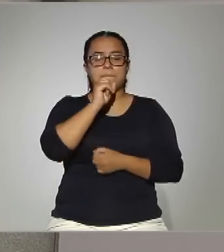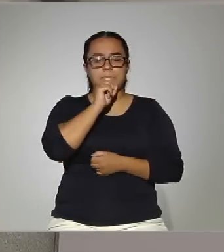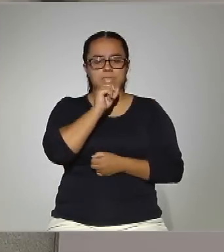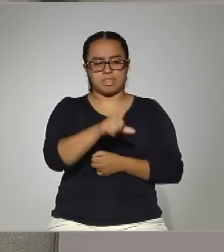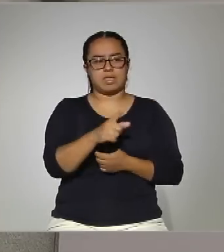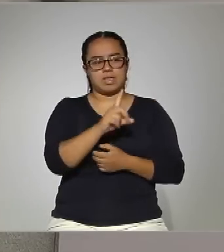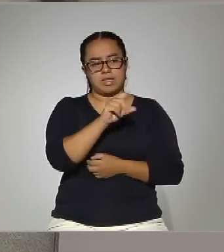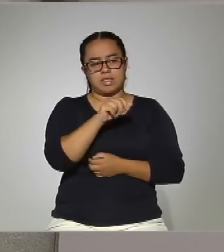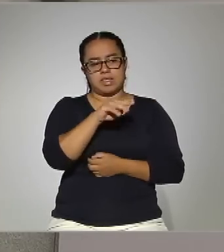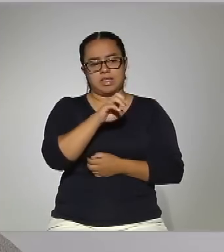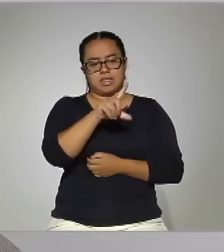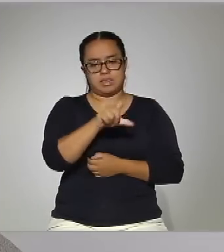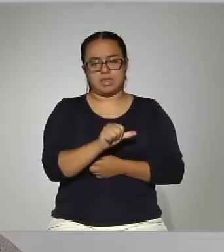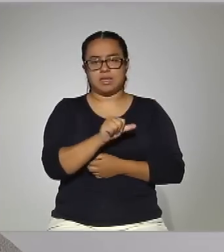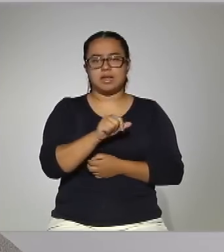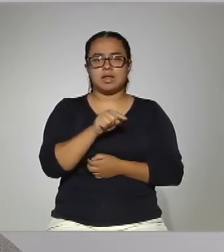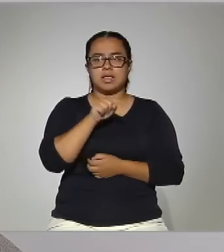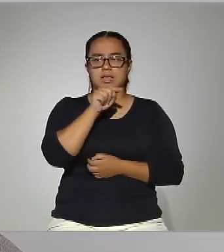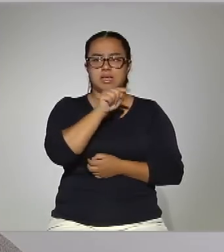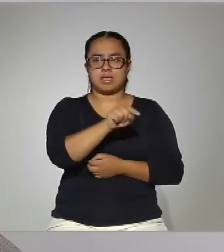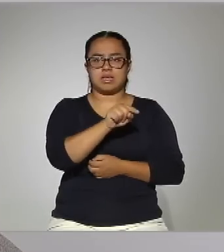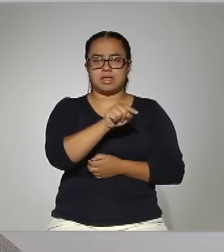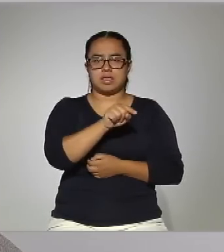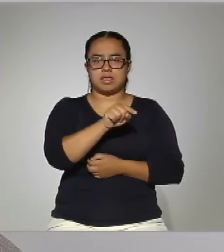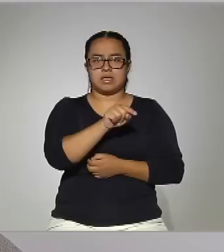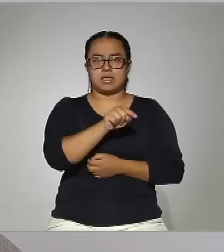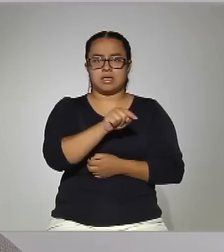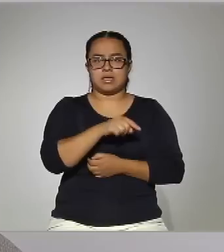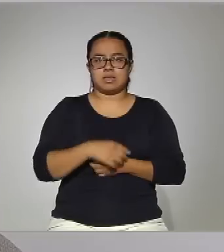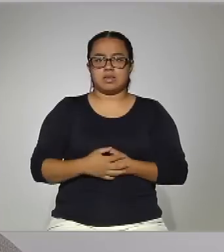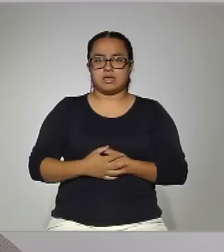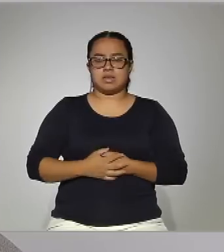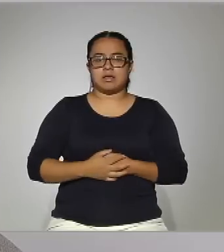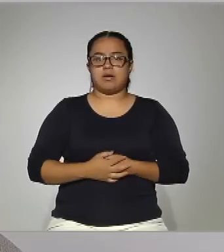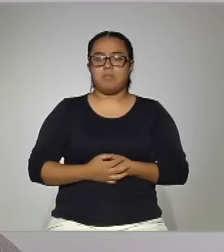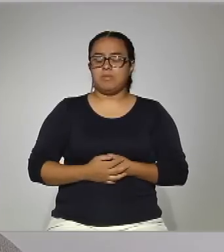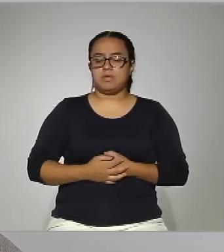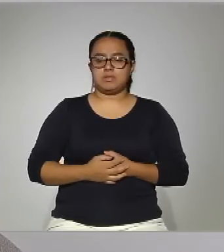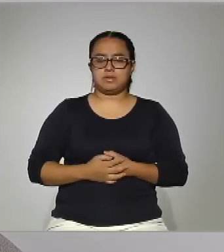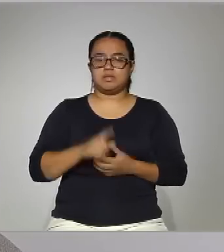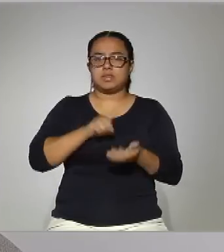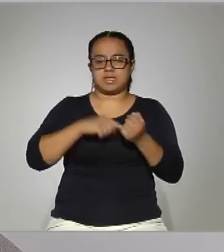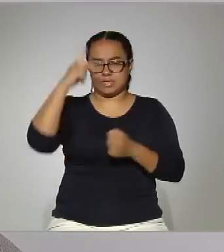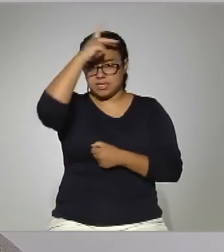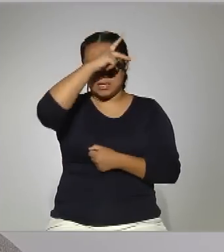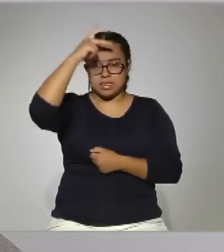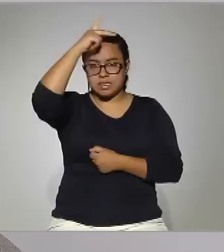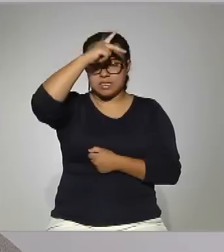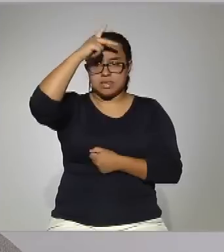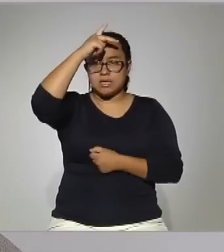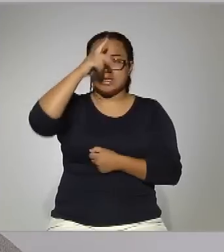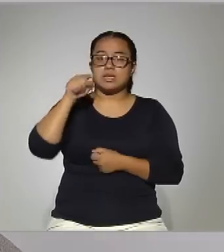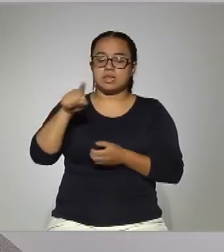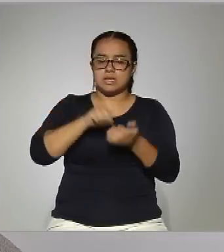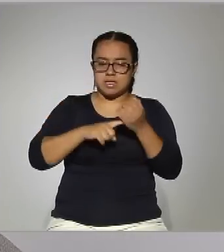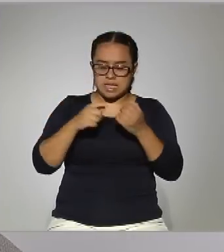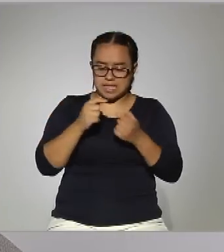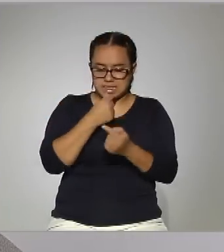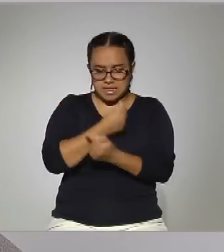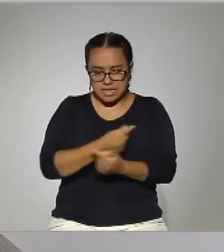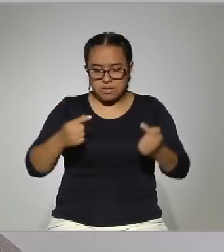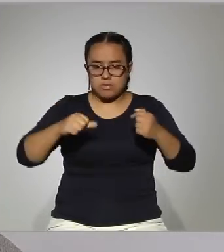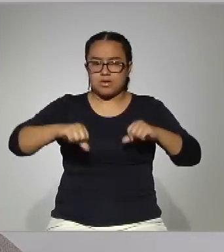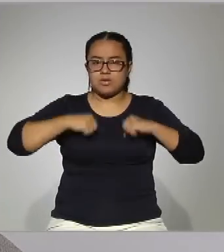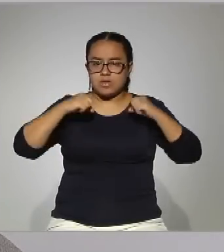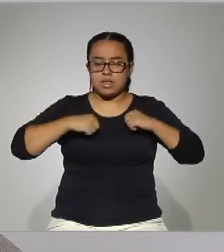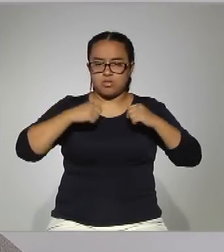nosotros Daniela Verderi. Ella es doctorante en teoría e investigación psicoanalítica. Es psicoanalista de niños,